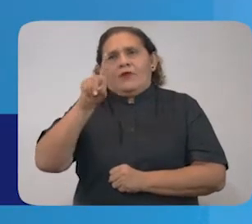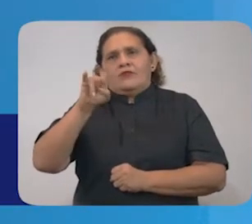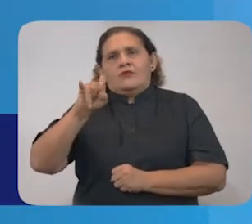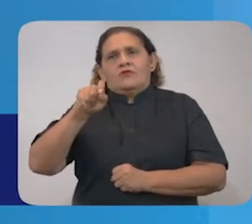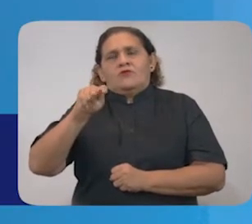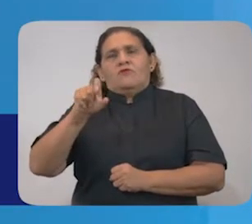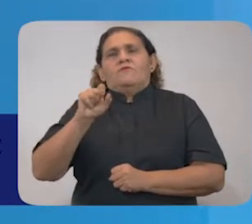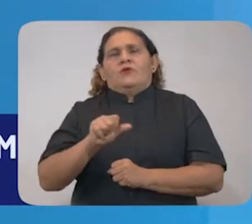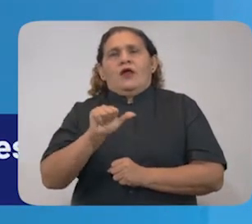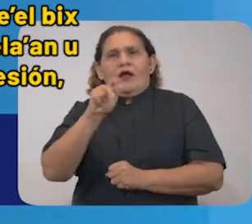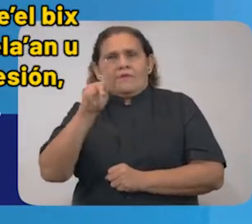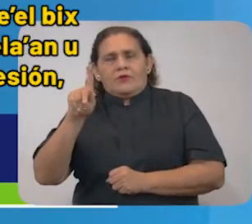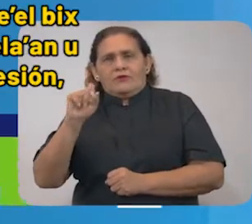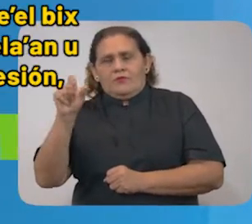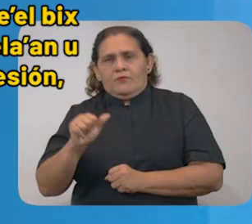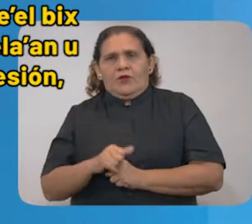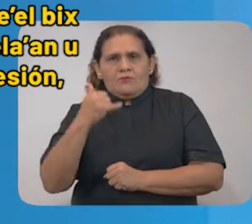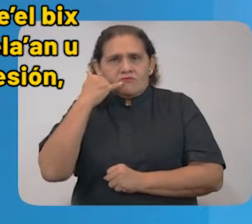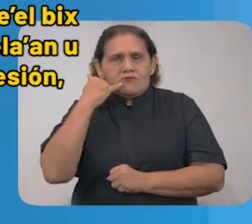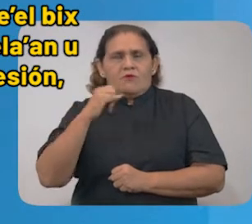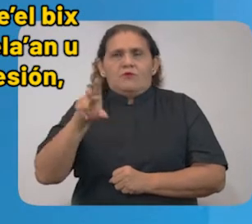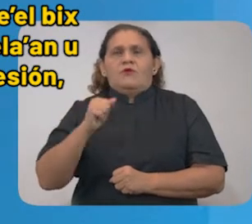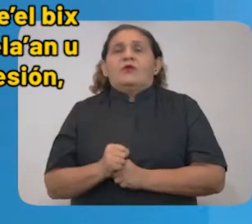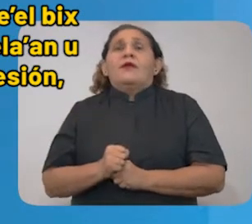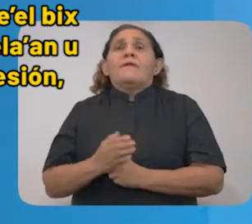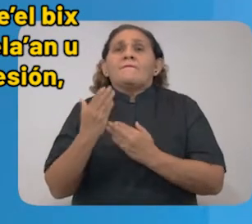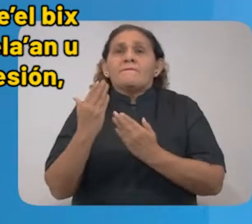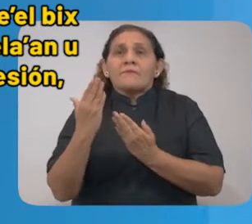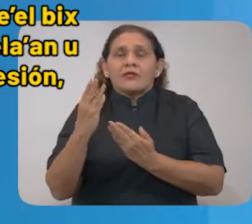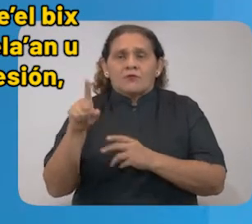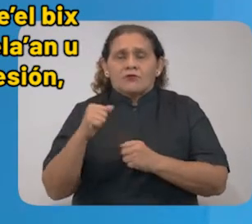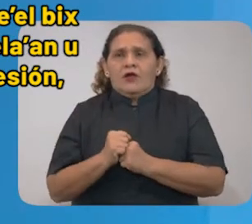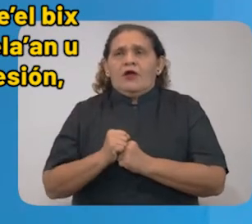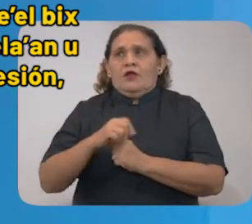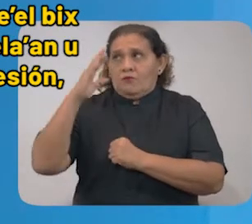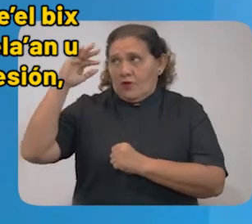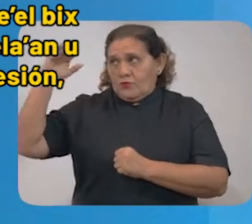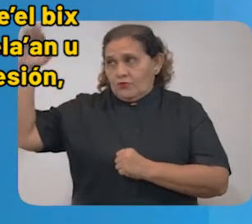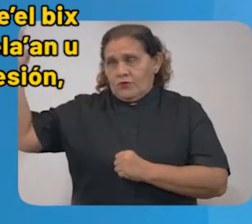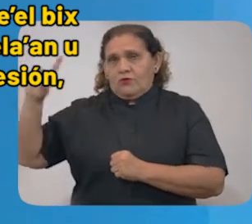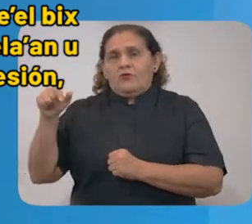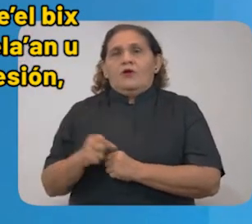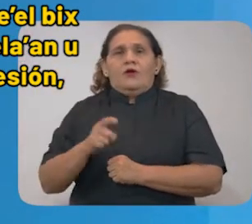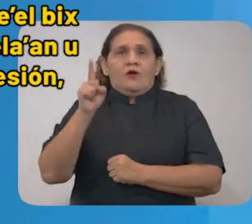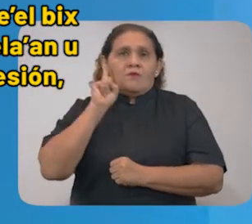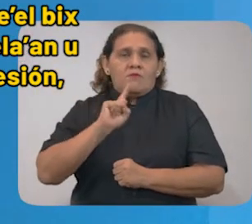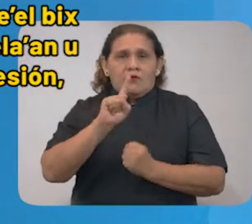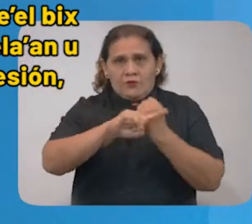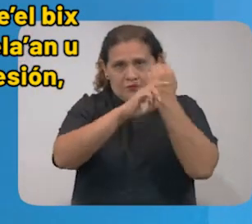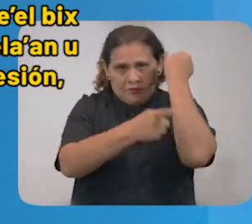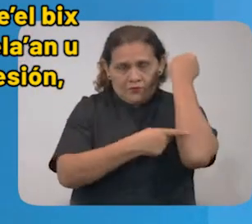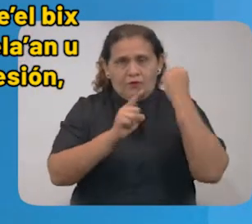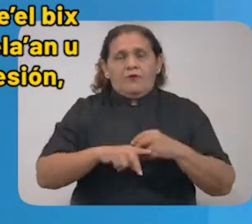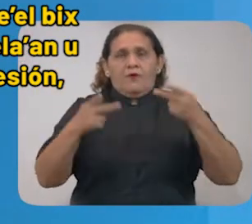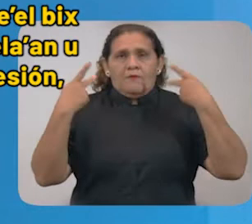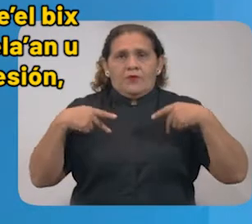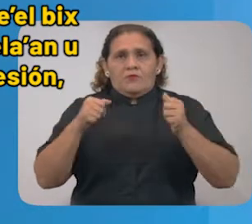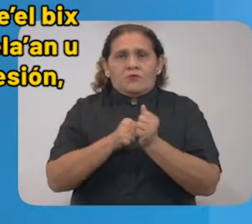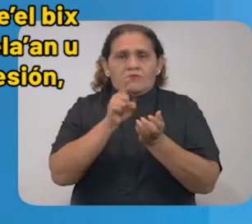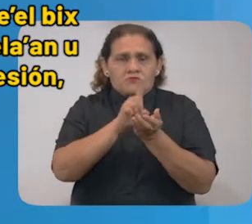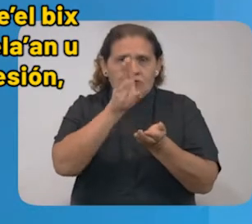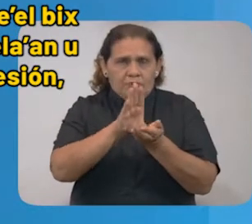Android y Apple. Recomendamos a la población vulnerable como adultos mayores, mujeres embarazadas, personas con